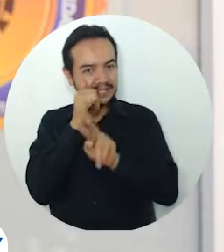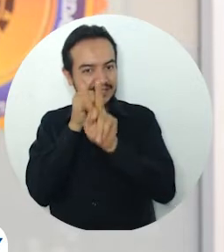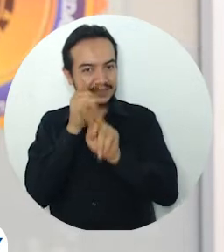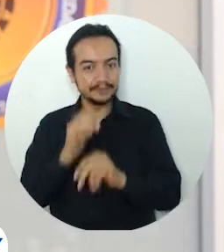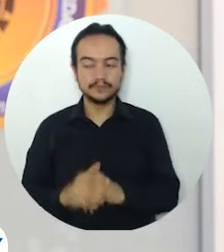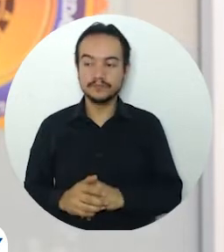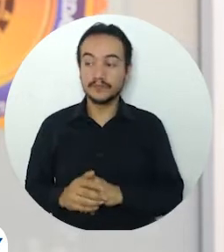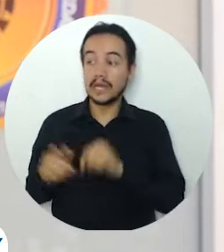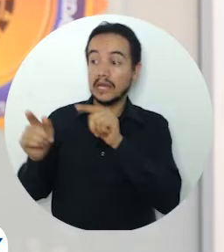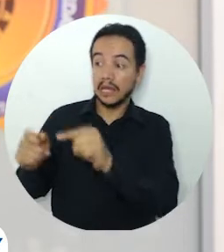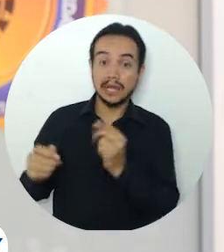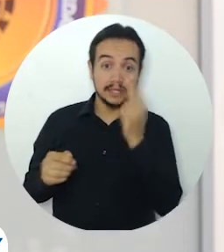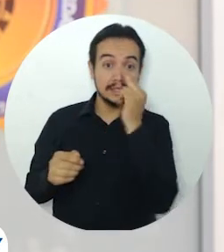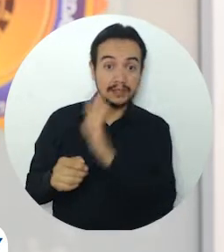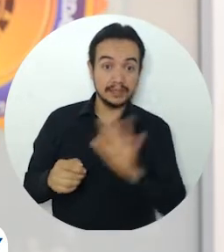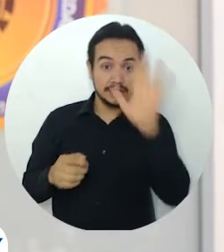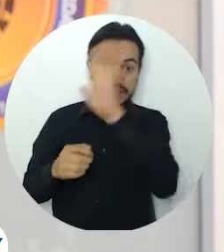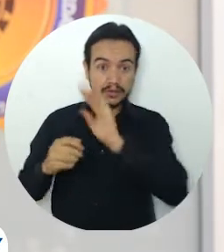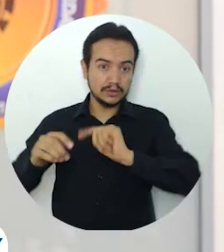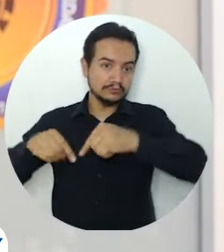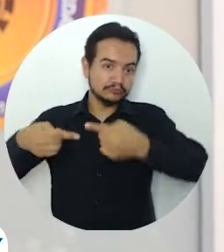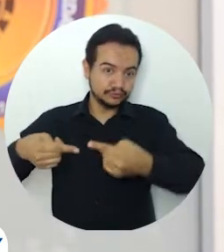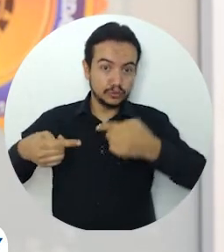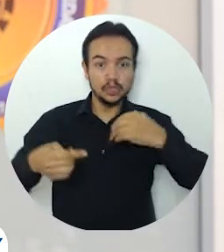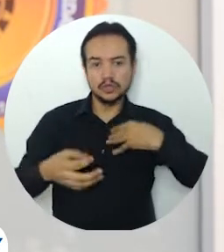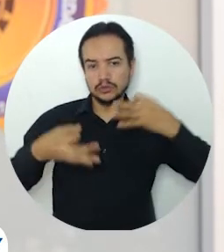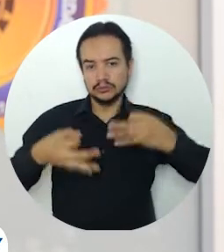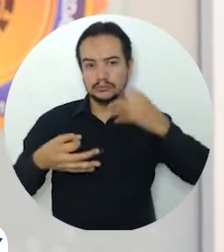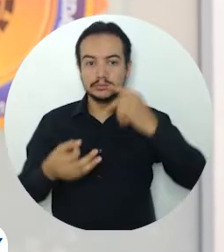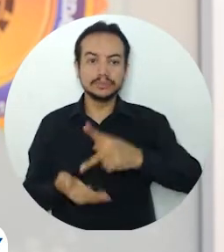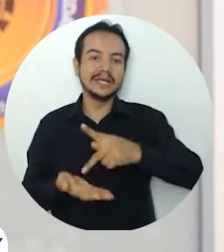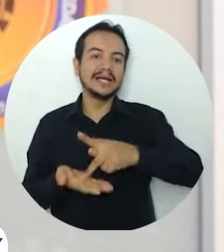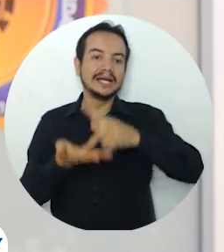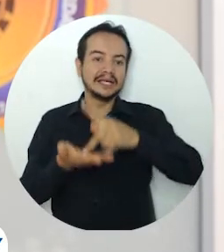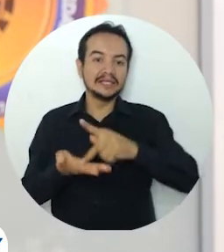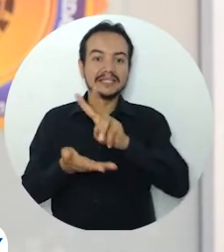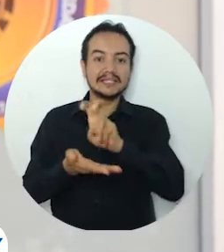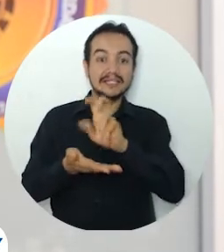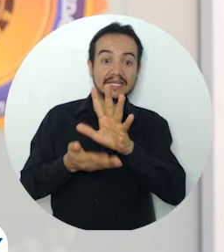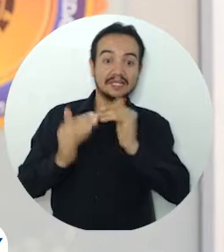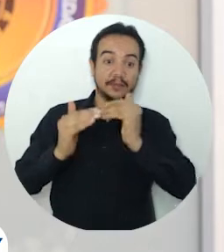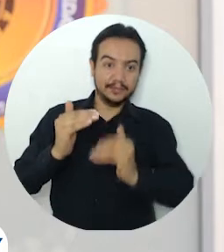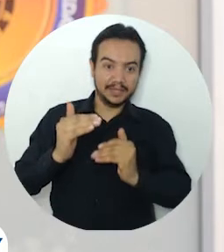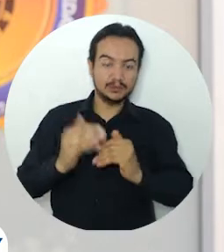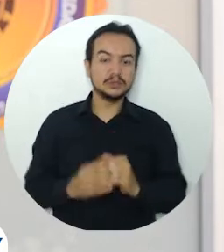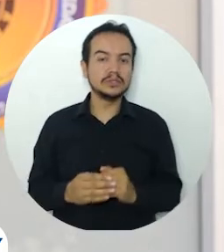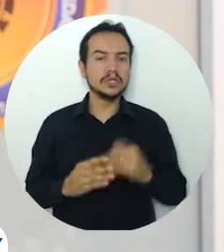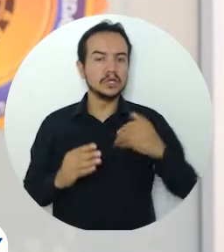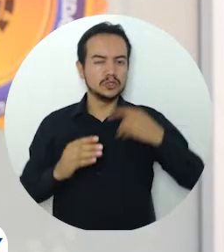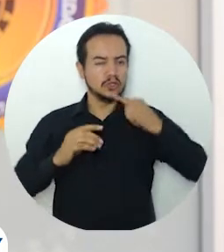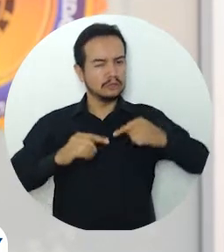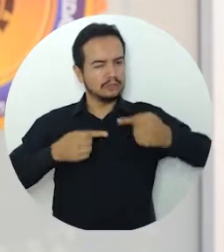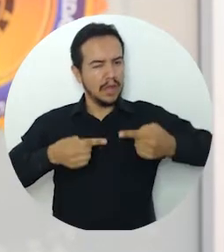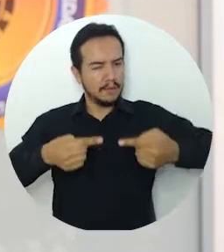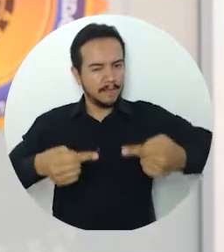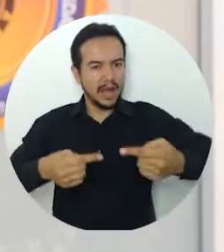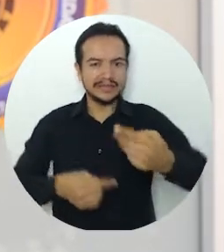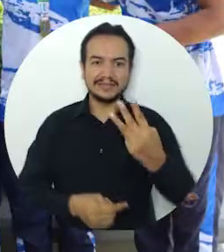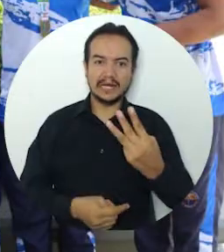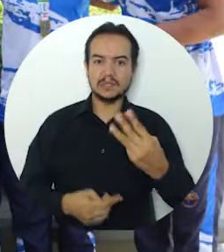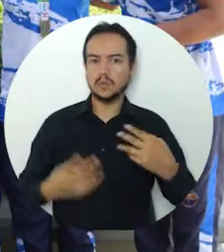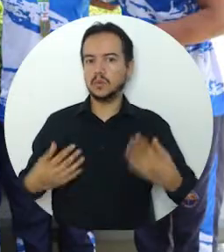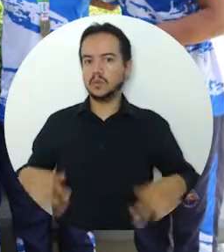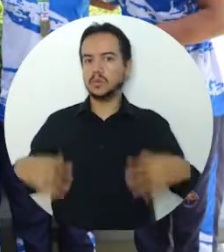estuve participando en la categoría menos 75 kilogramos intermedio y me tuve, tras tres combates muy duros, la medalla de